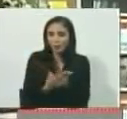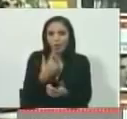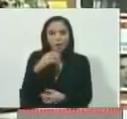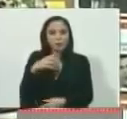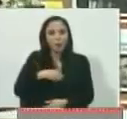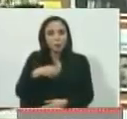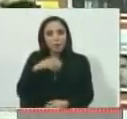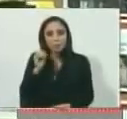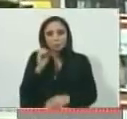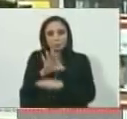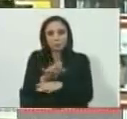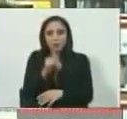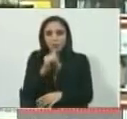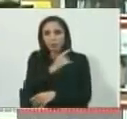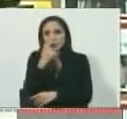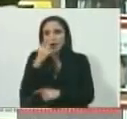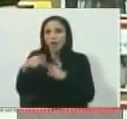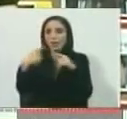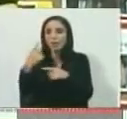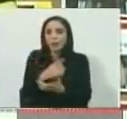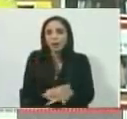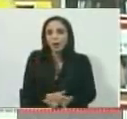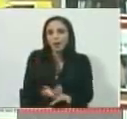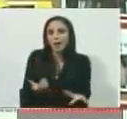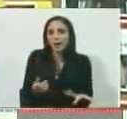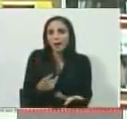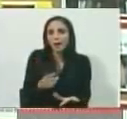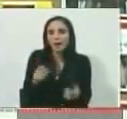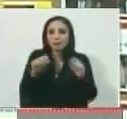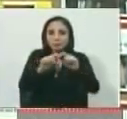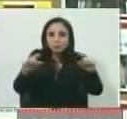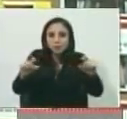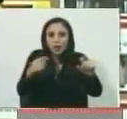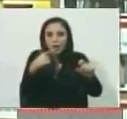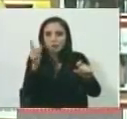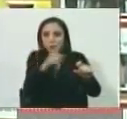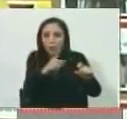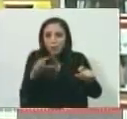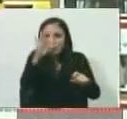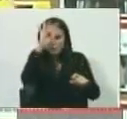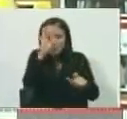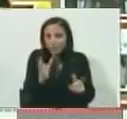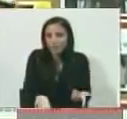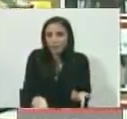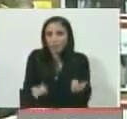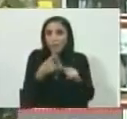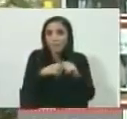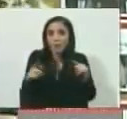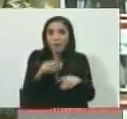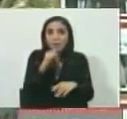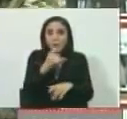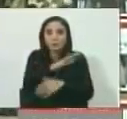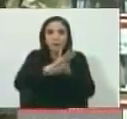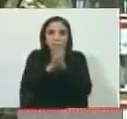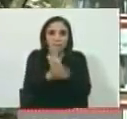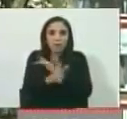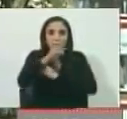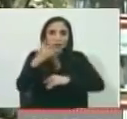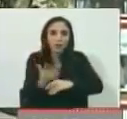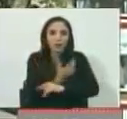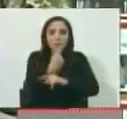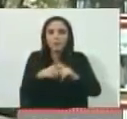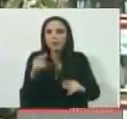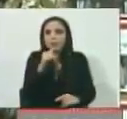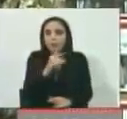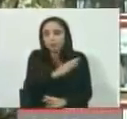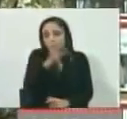una información y después a lo último le ponen, esto no ha sido confirmado todavía. Pero la información dice que el mundo se va a acabar en 3 horas. No